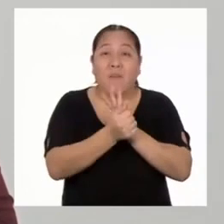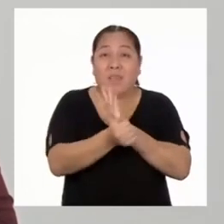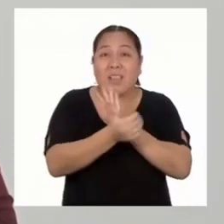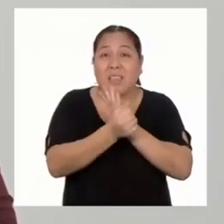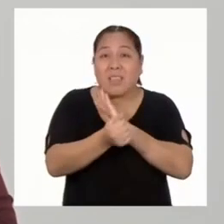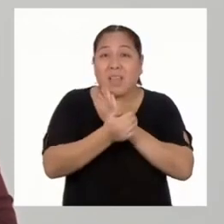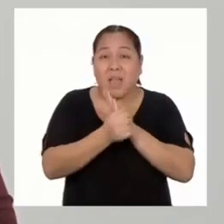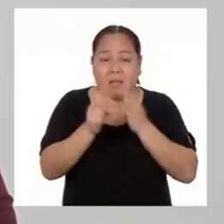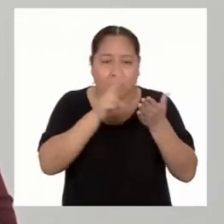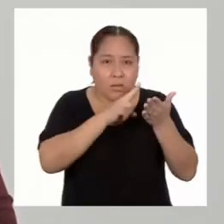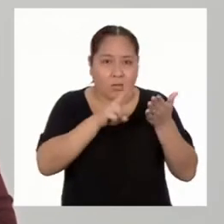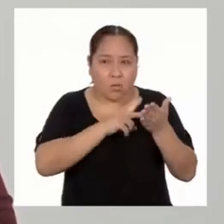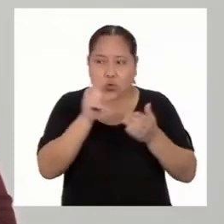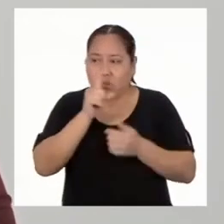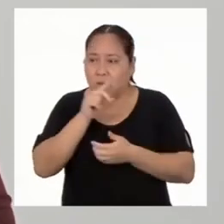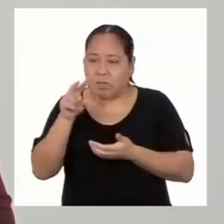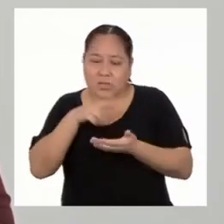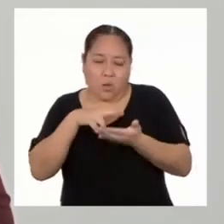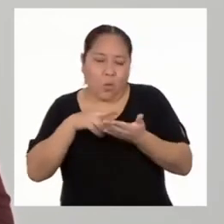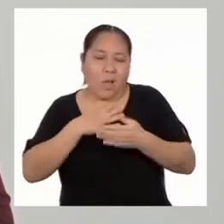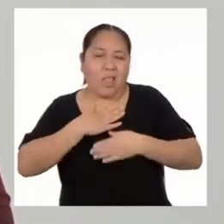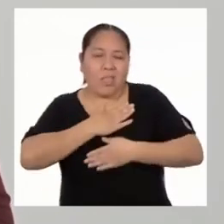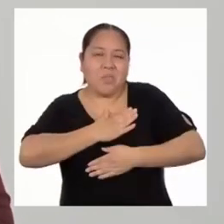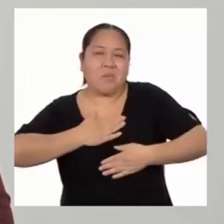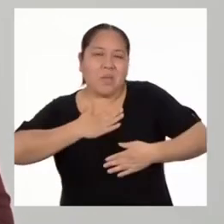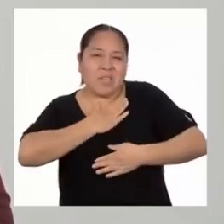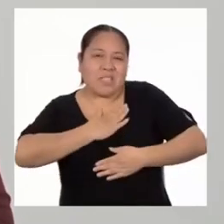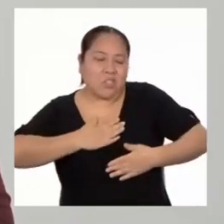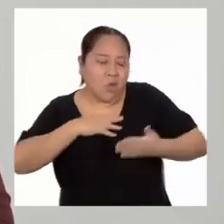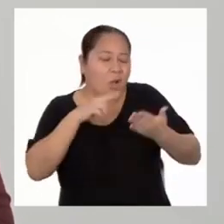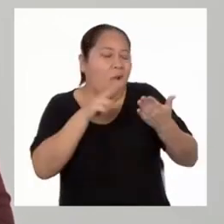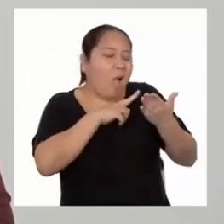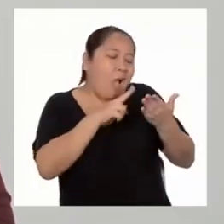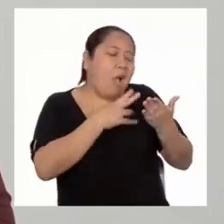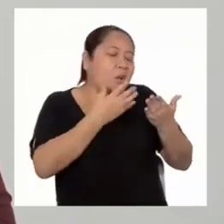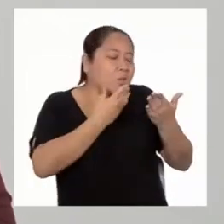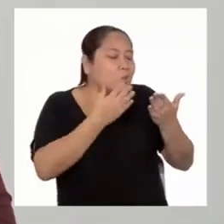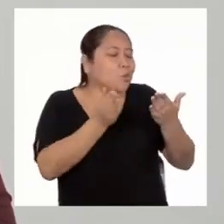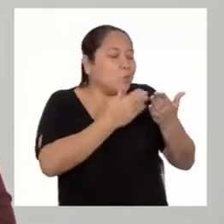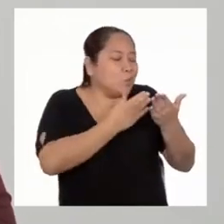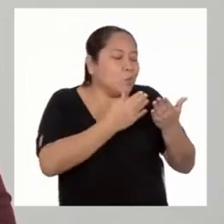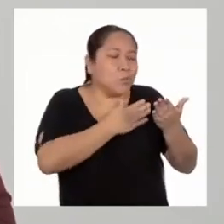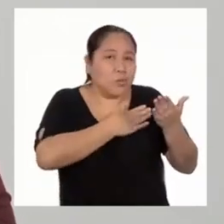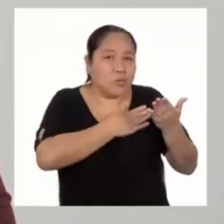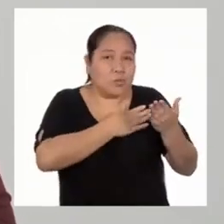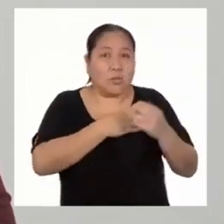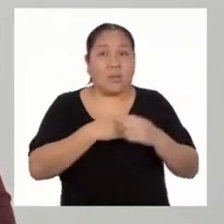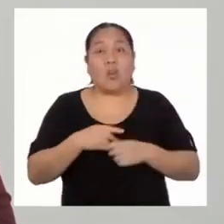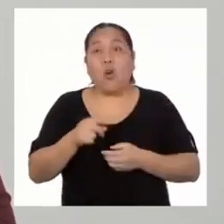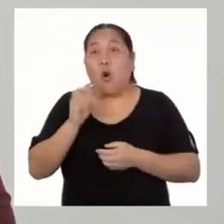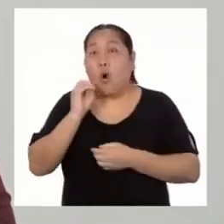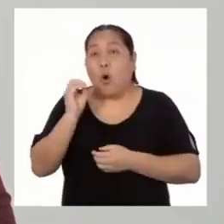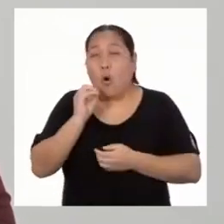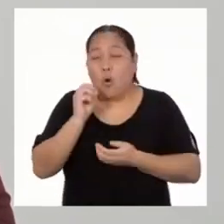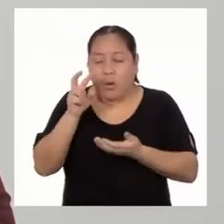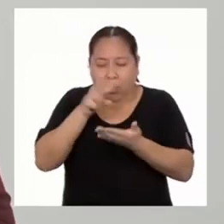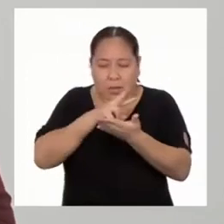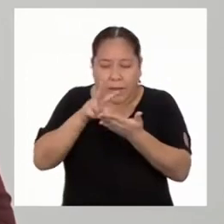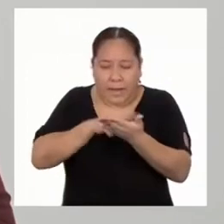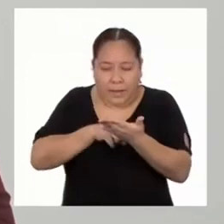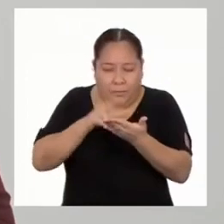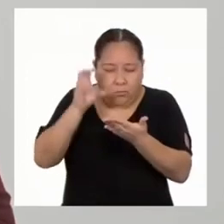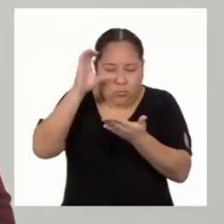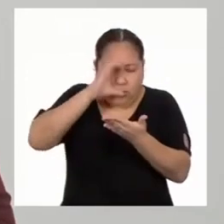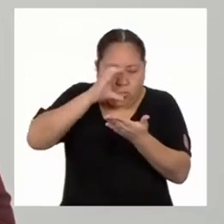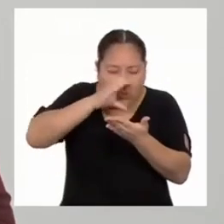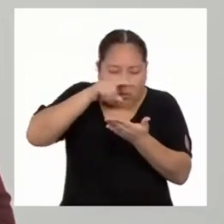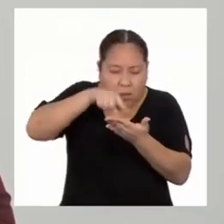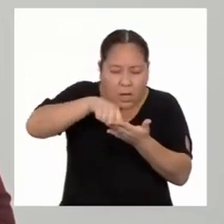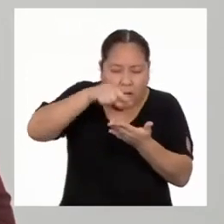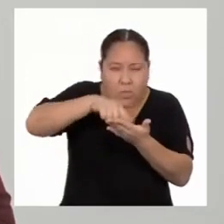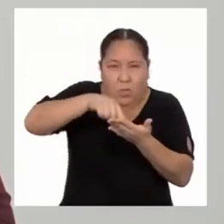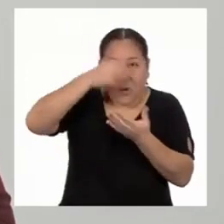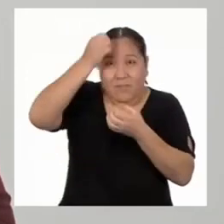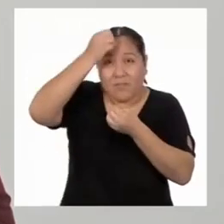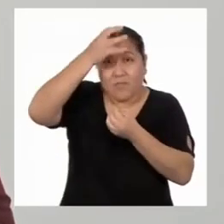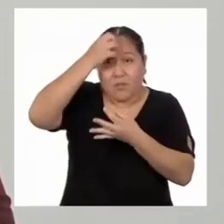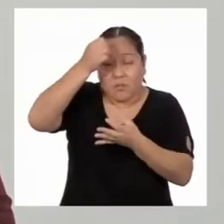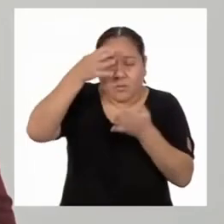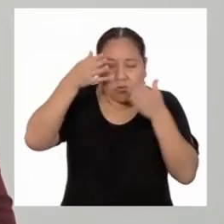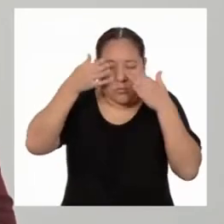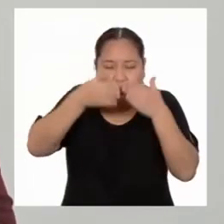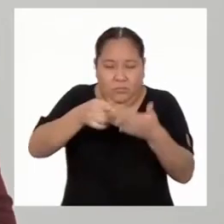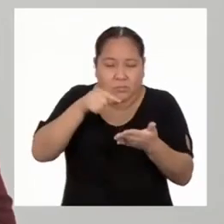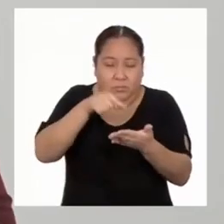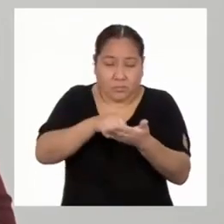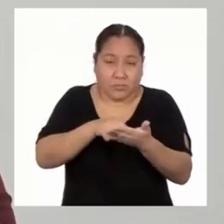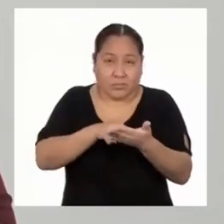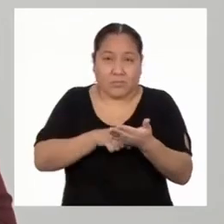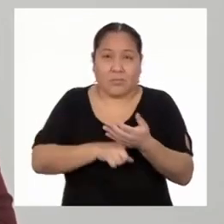No es igual leer por diversión o entretenimiento que leer con la finalidad de obtener información precisa del texto.